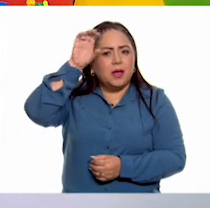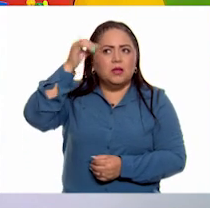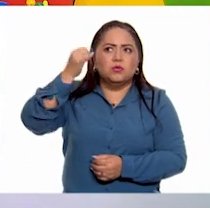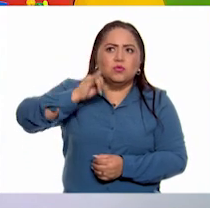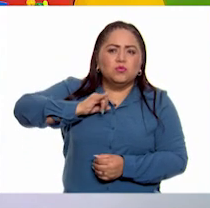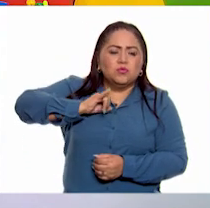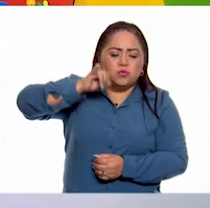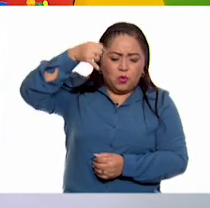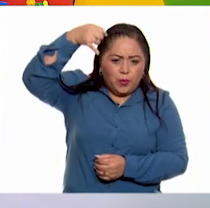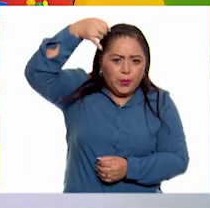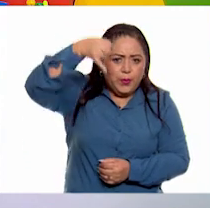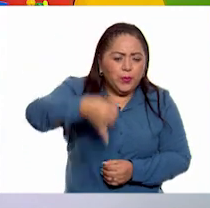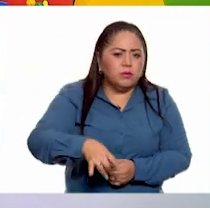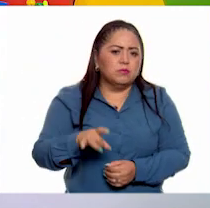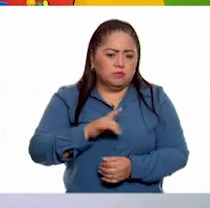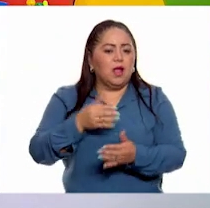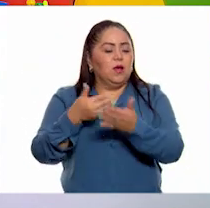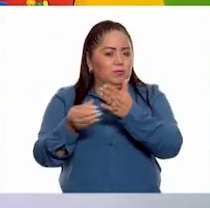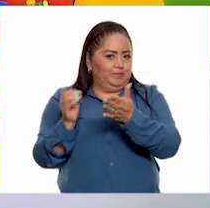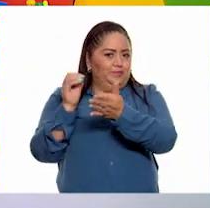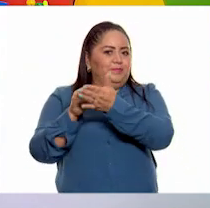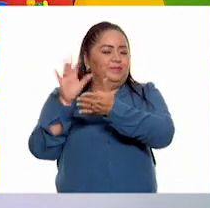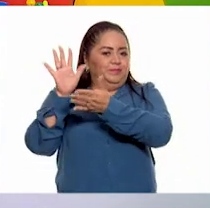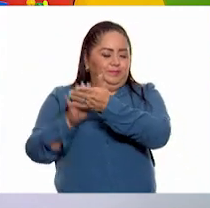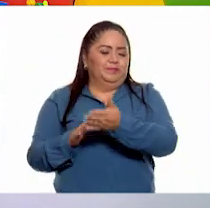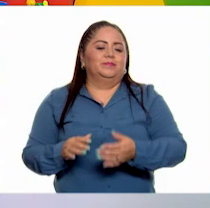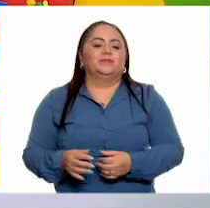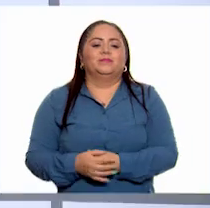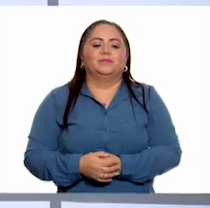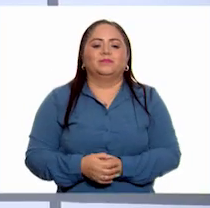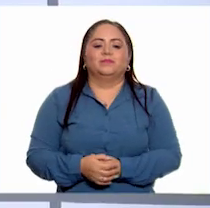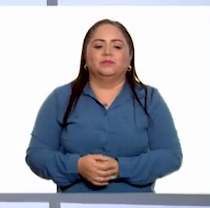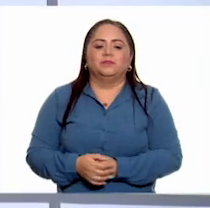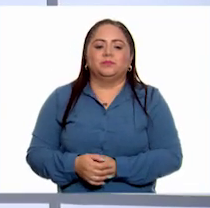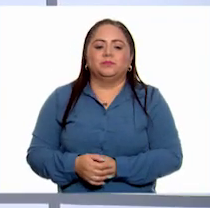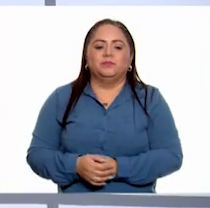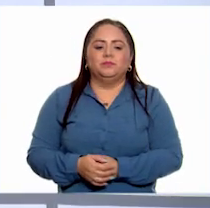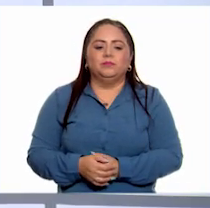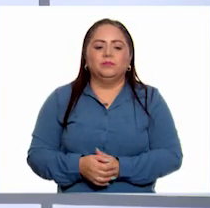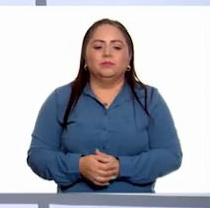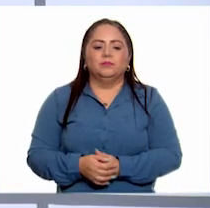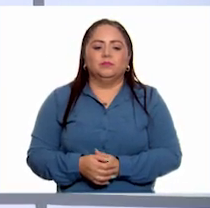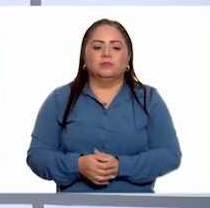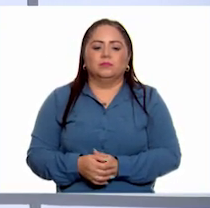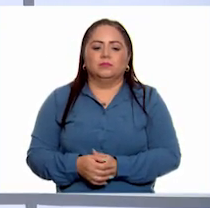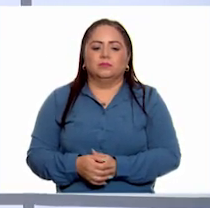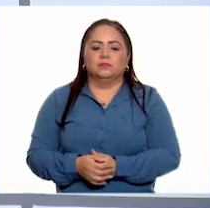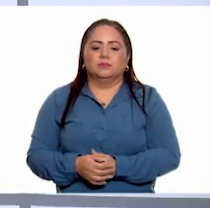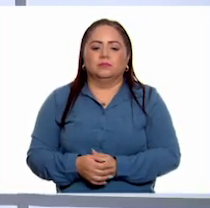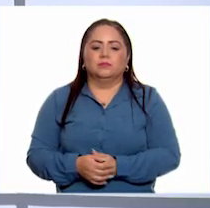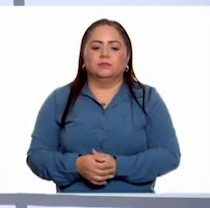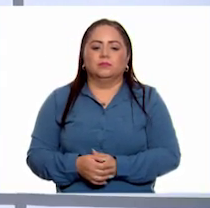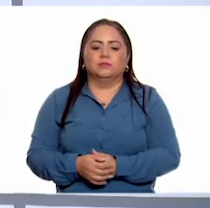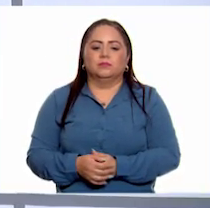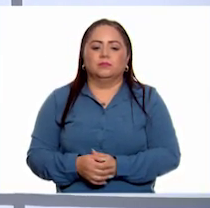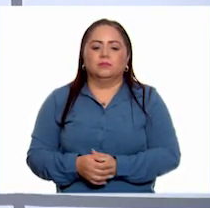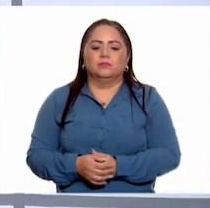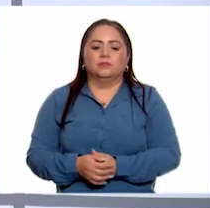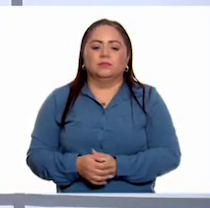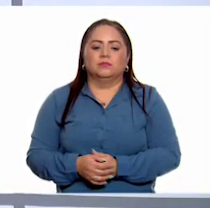altura. Vamos a registrarlo. Le tiene miedo payasos y